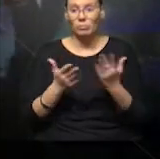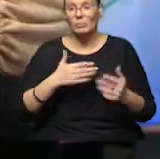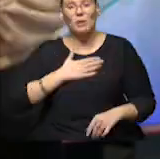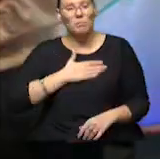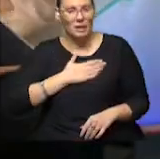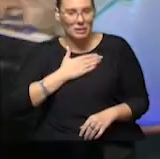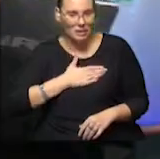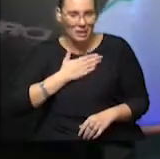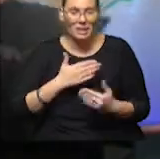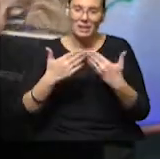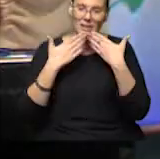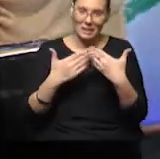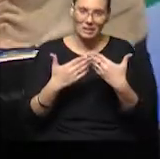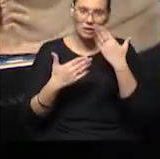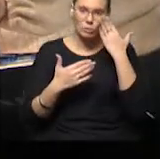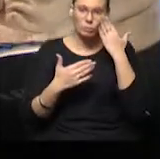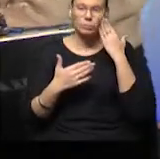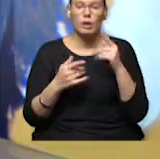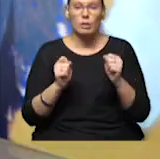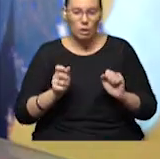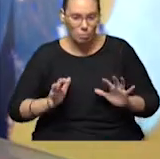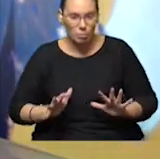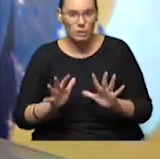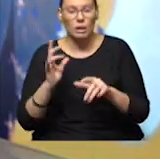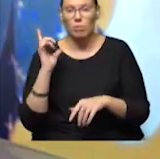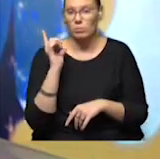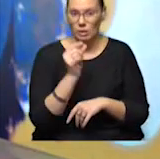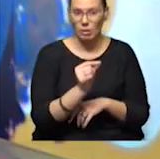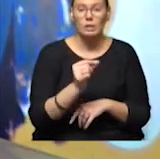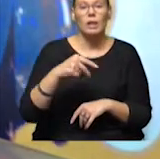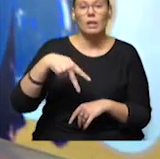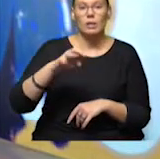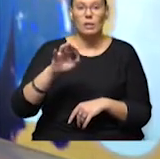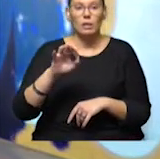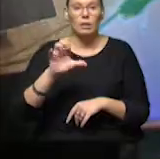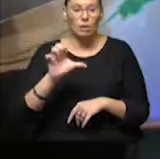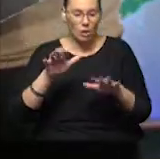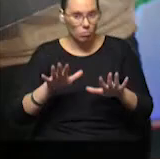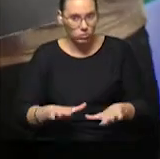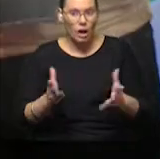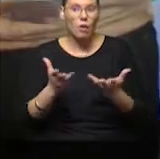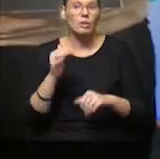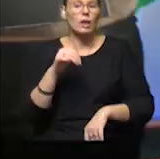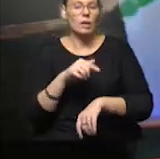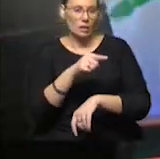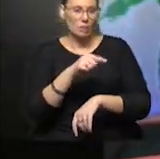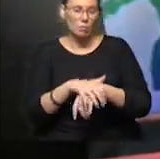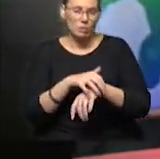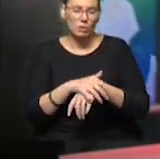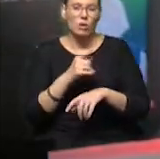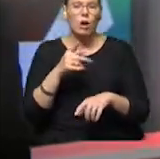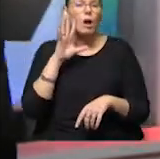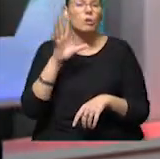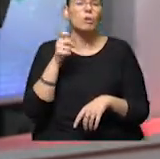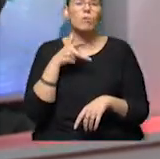Muchas gracias. Muchas gracias. Bueno, mientras vos vas y dejamos a Noé, que ahora le toca a ella, recordamos la